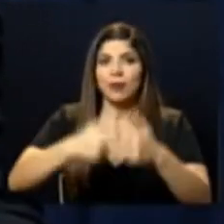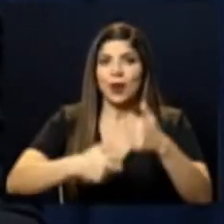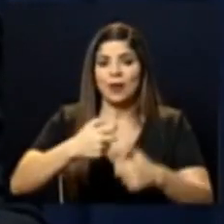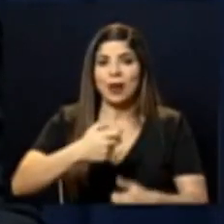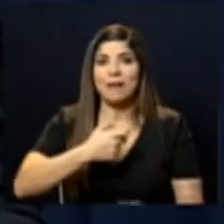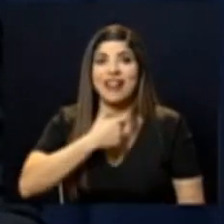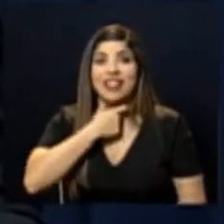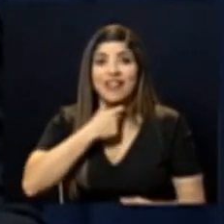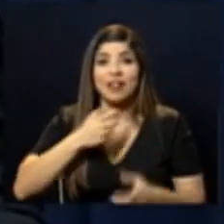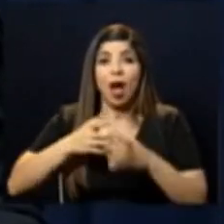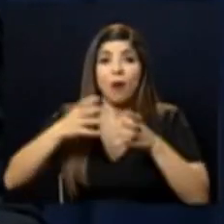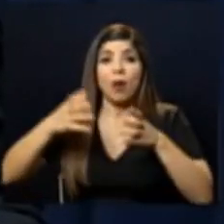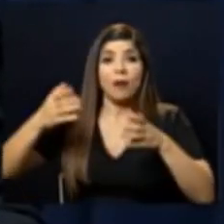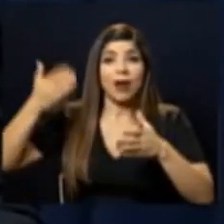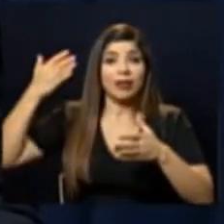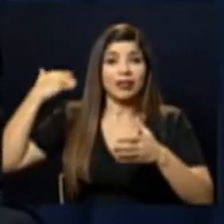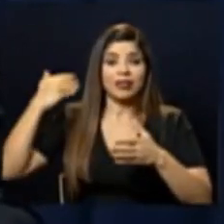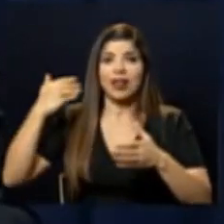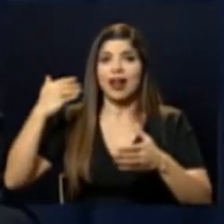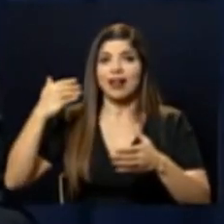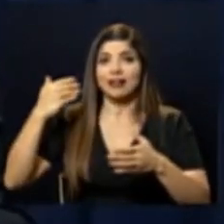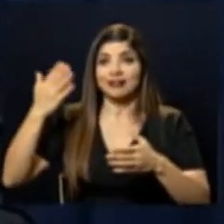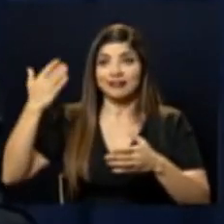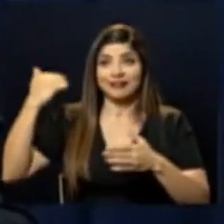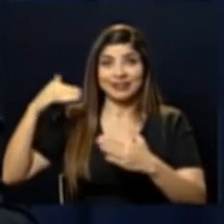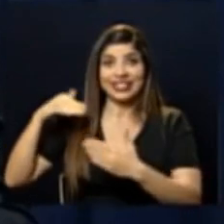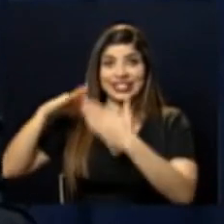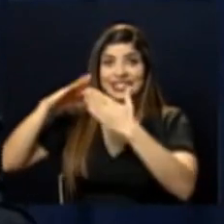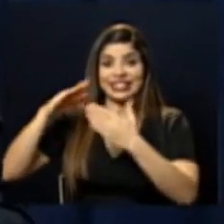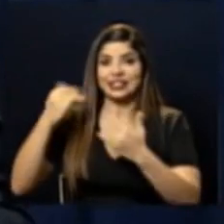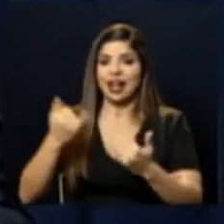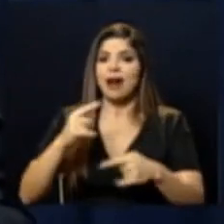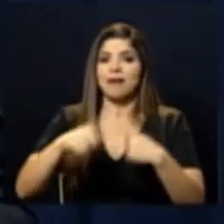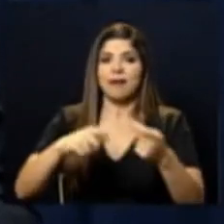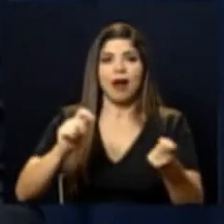déficit creciente como el que nos tocó afrontar.